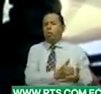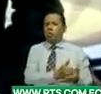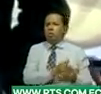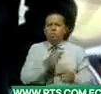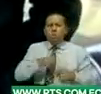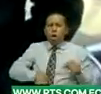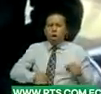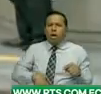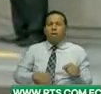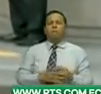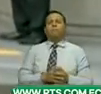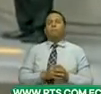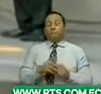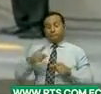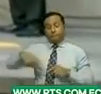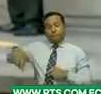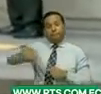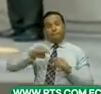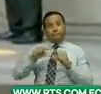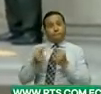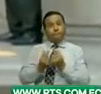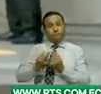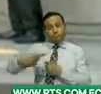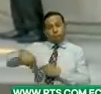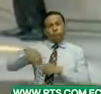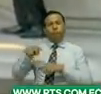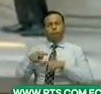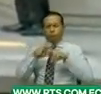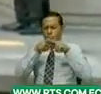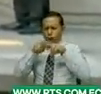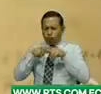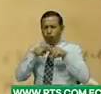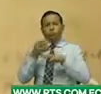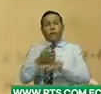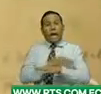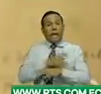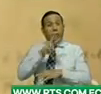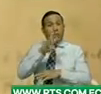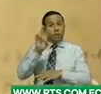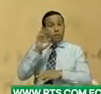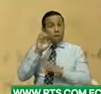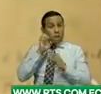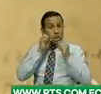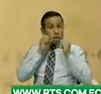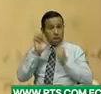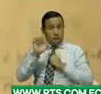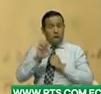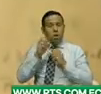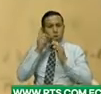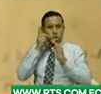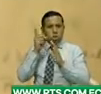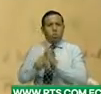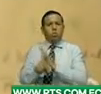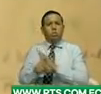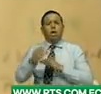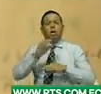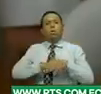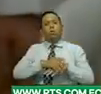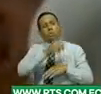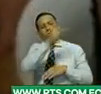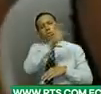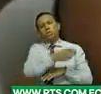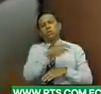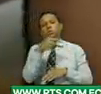Acción Jurídica Popular que el pasado 27 de enero oficializaron la denuncia que involucra al secretario de Estado por cómo se inició el proceso